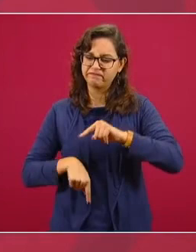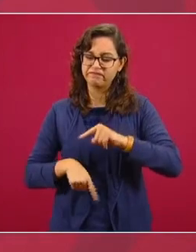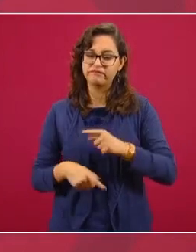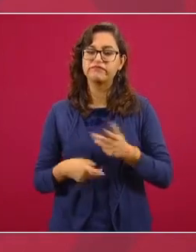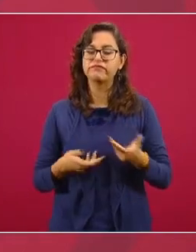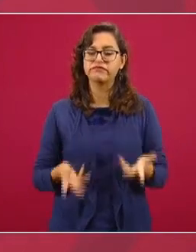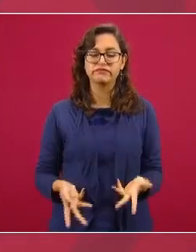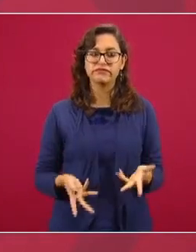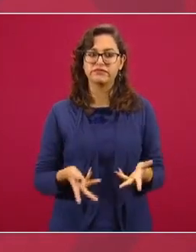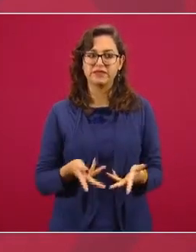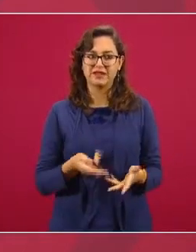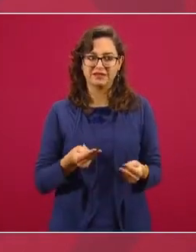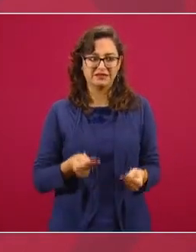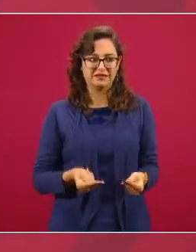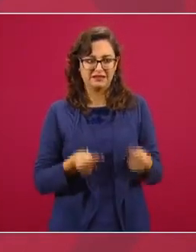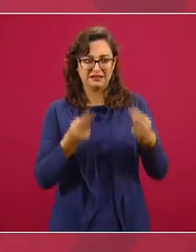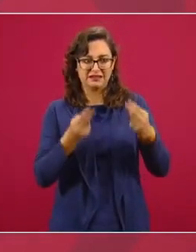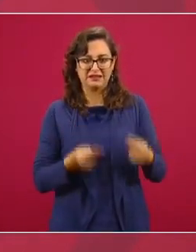estos